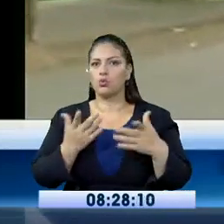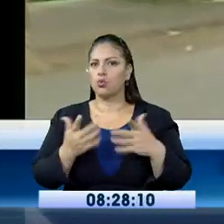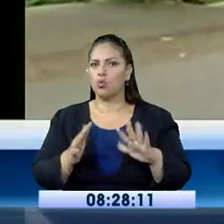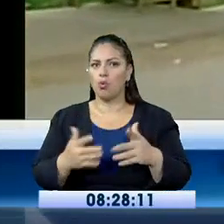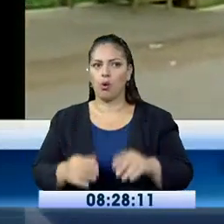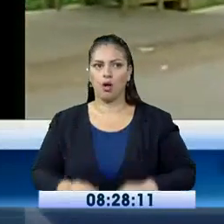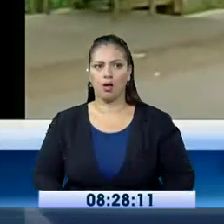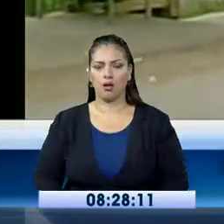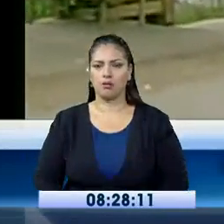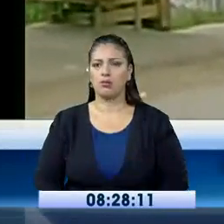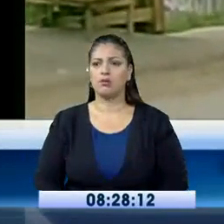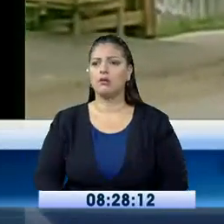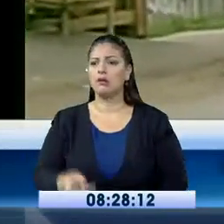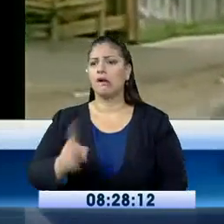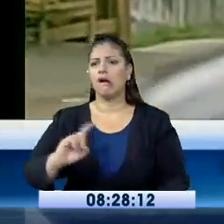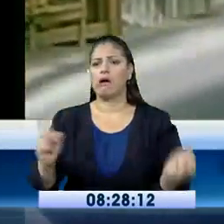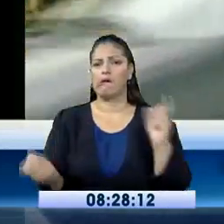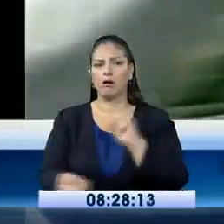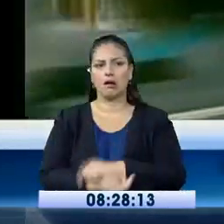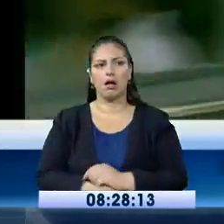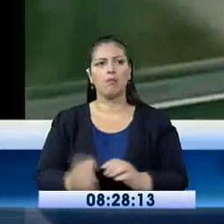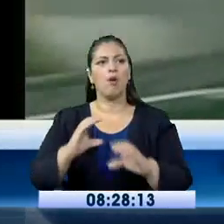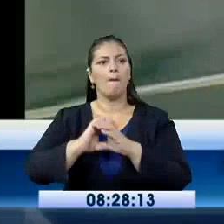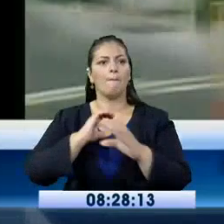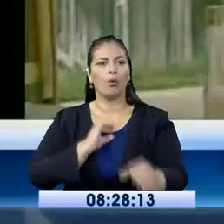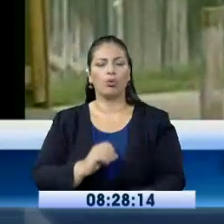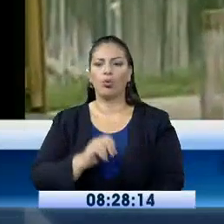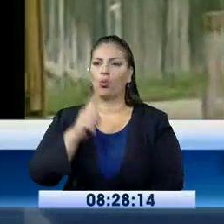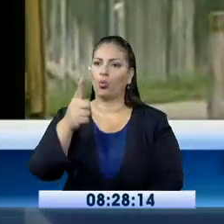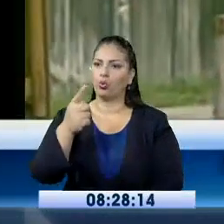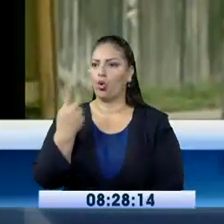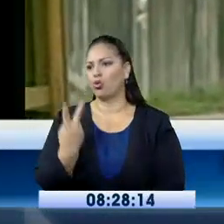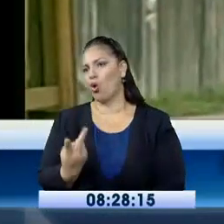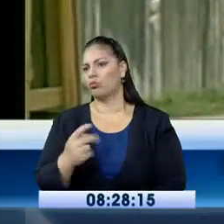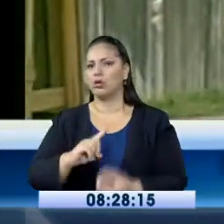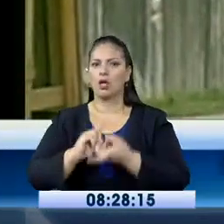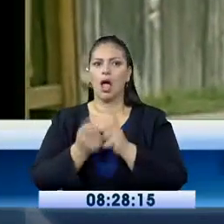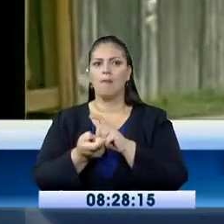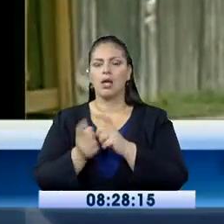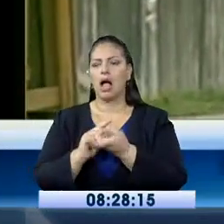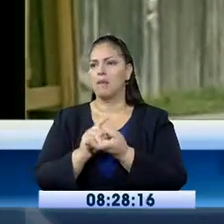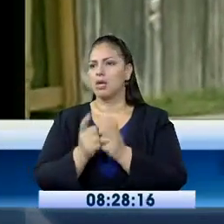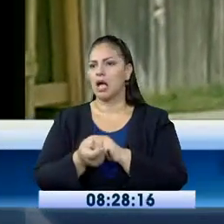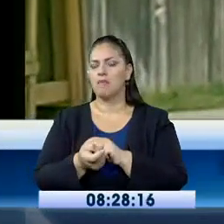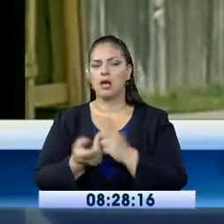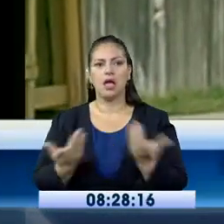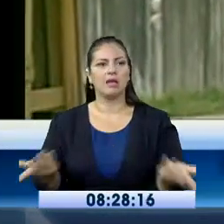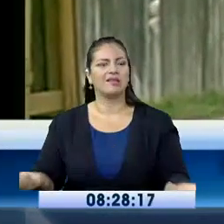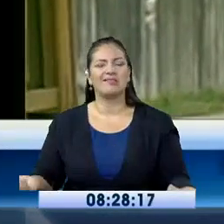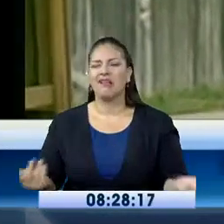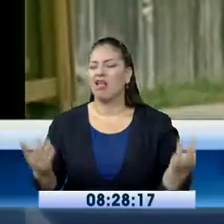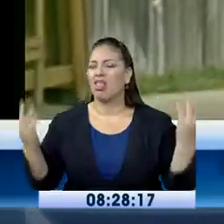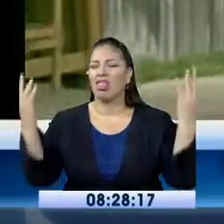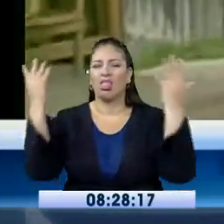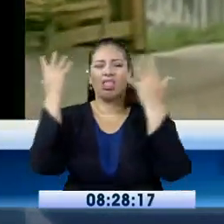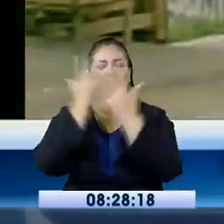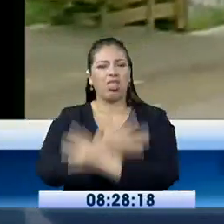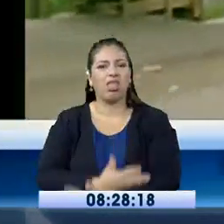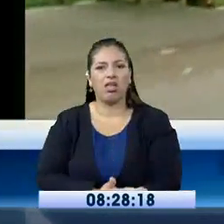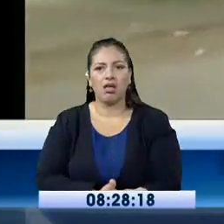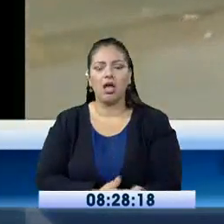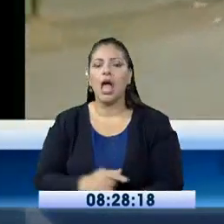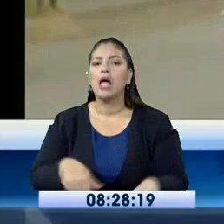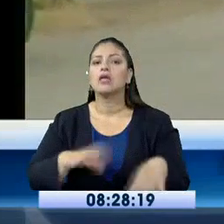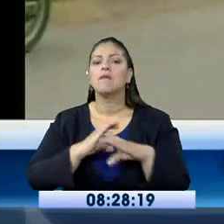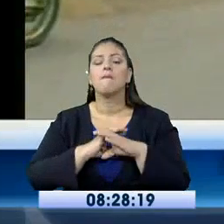con el 1, se meten para la 1. Vienen la 2, en lugar de ser ya 2, ya se hace 1. Entonces no tenemos aquí transporte, la